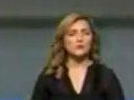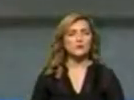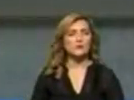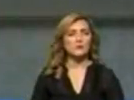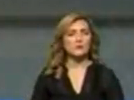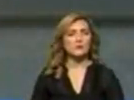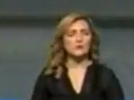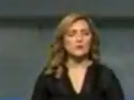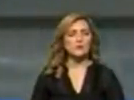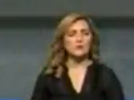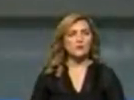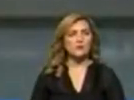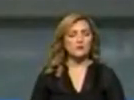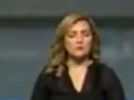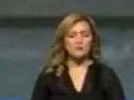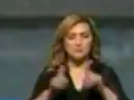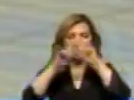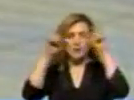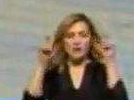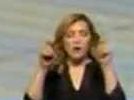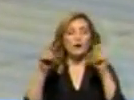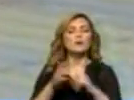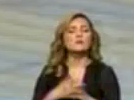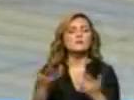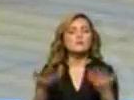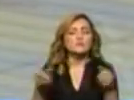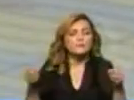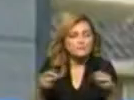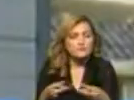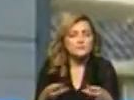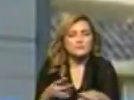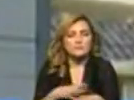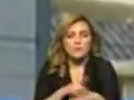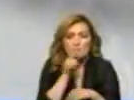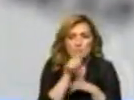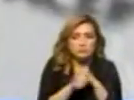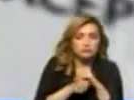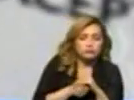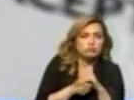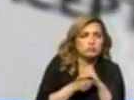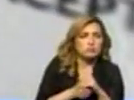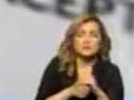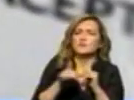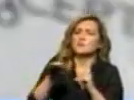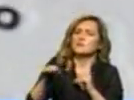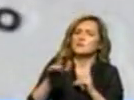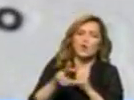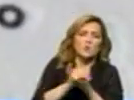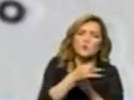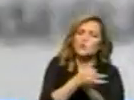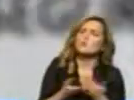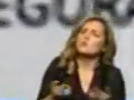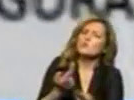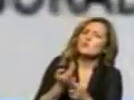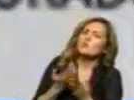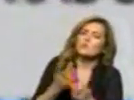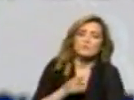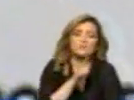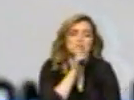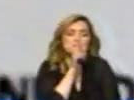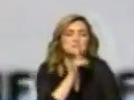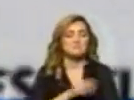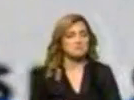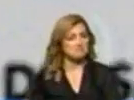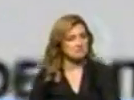En la estatal de Seguro Sucre, el hermetismo es una constante y no hay respuesta sobre los frecuentes incumplimientos en el pago de siniestros